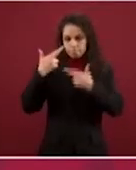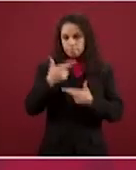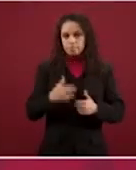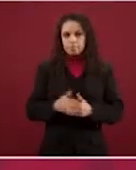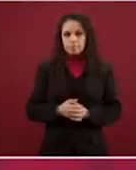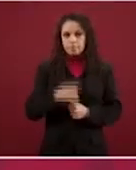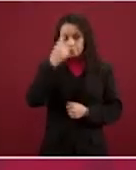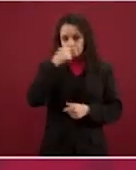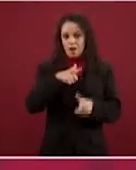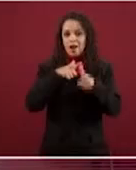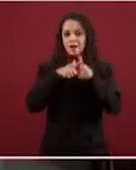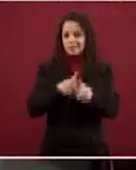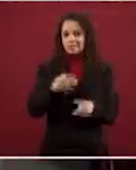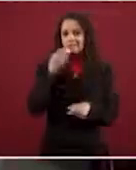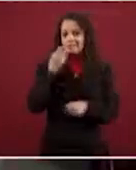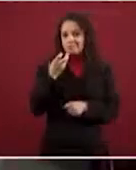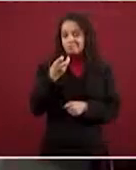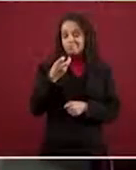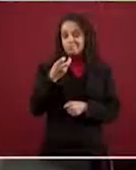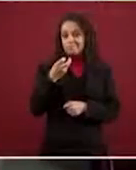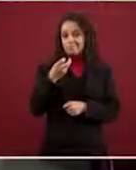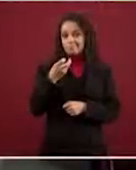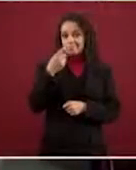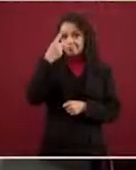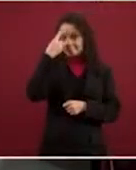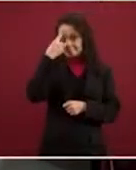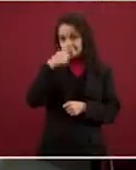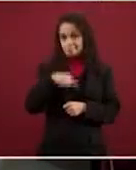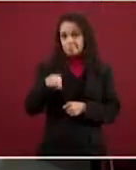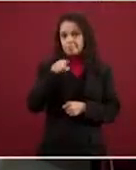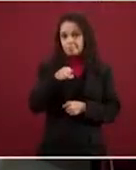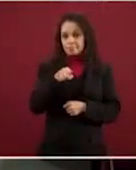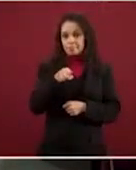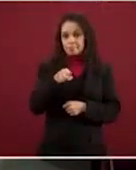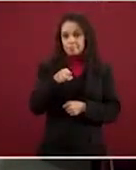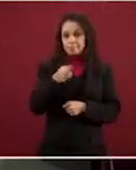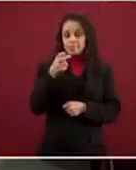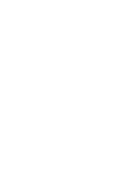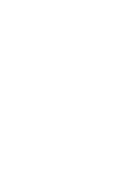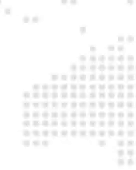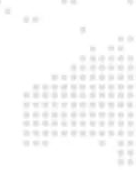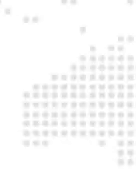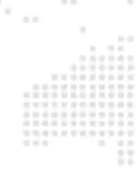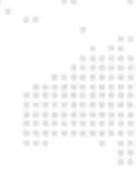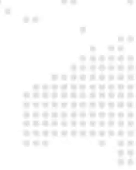la investigación. Para eso es el encuentro con Alejandro Hertz.